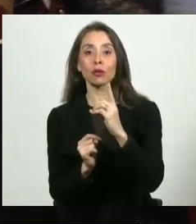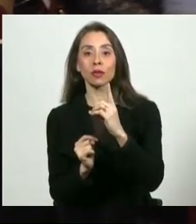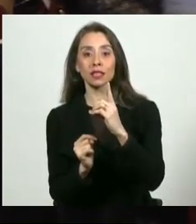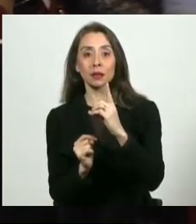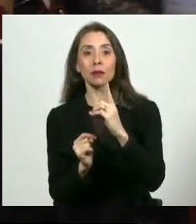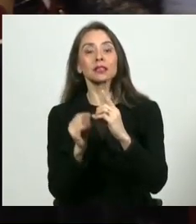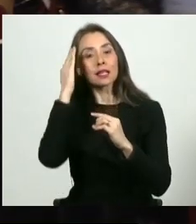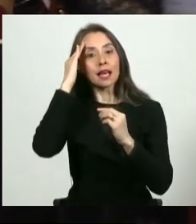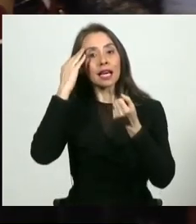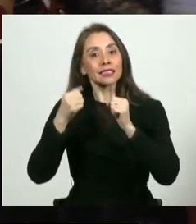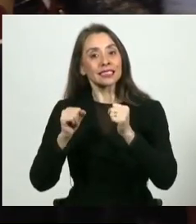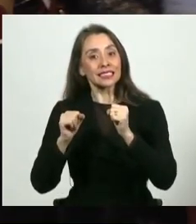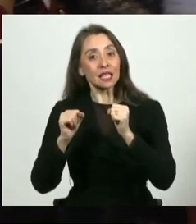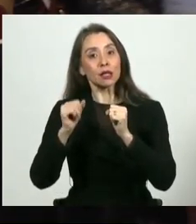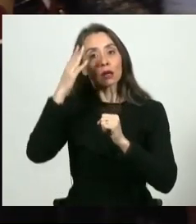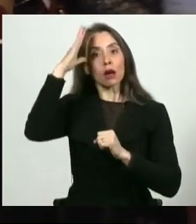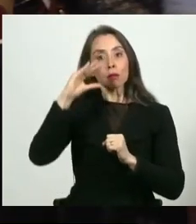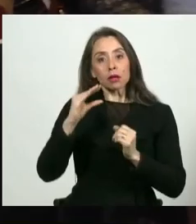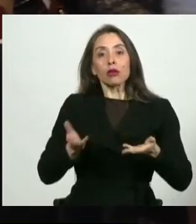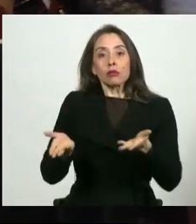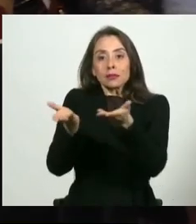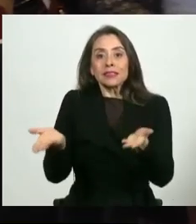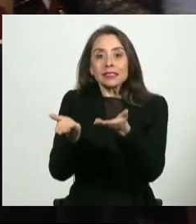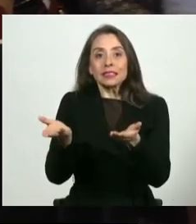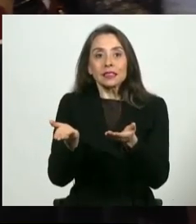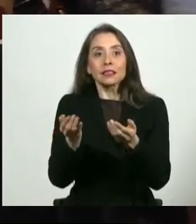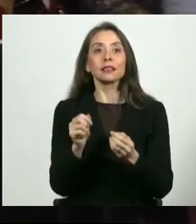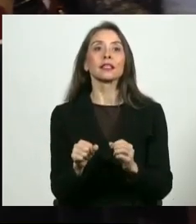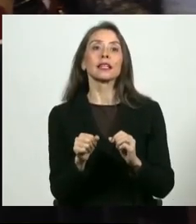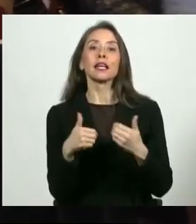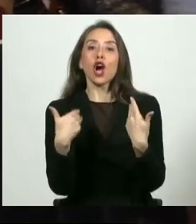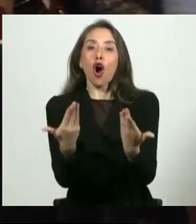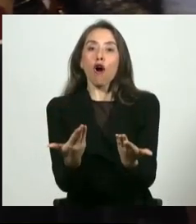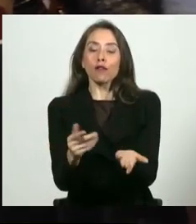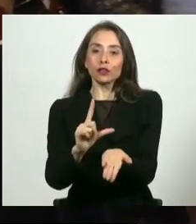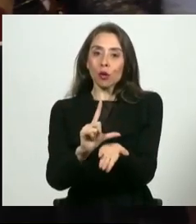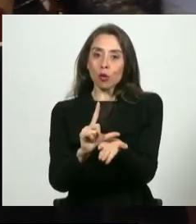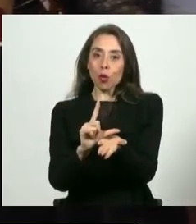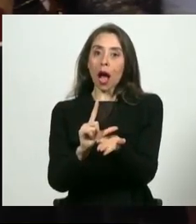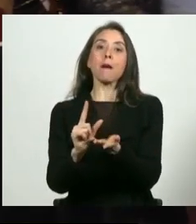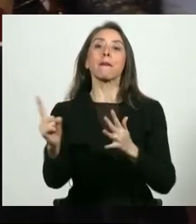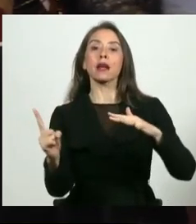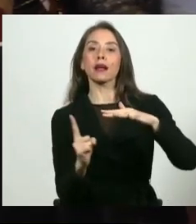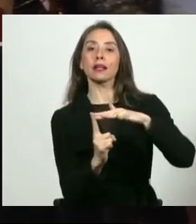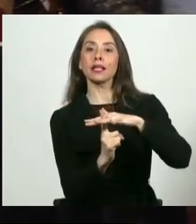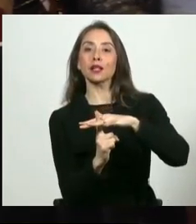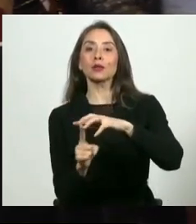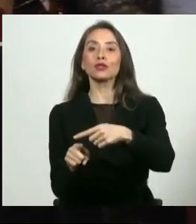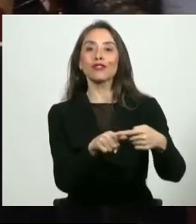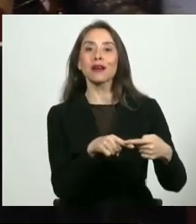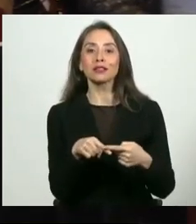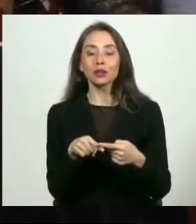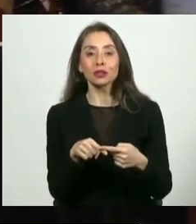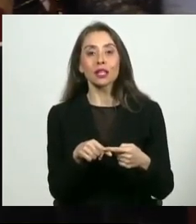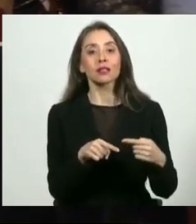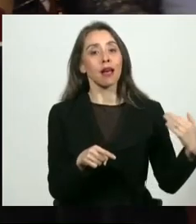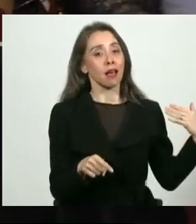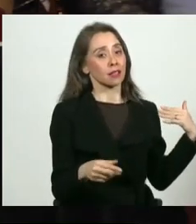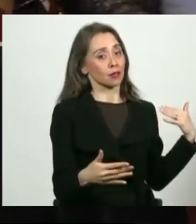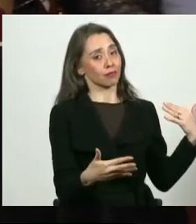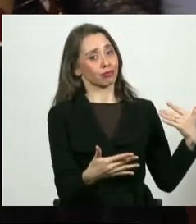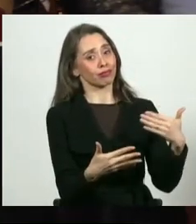causa psíquica, bajo la convicción de ofrecer instancias de inclusión social. Por supuesto que el camino no ha